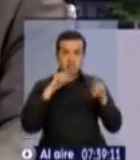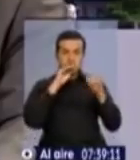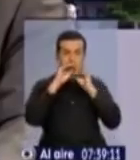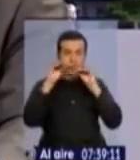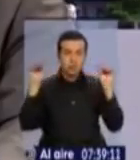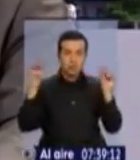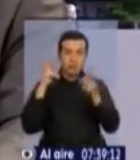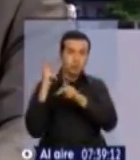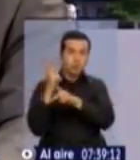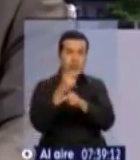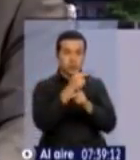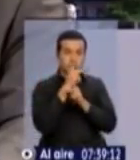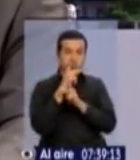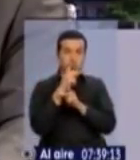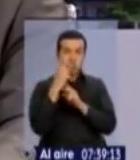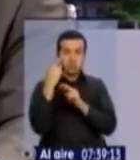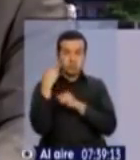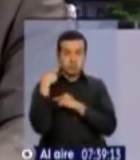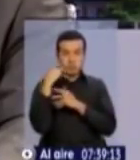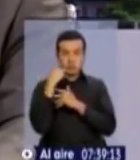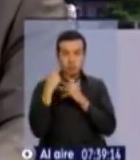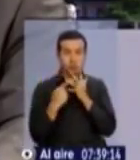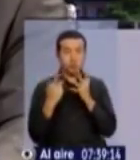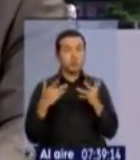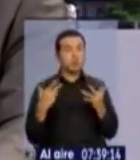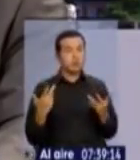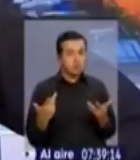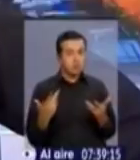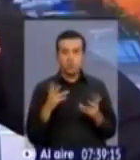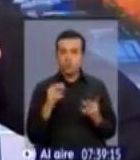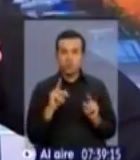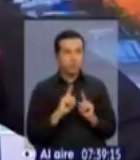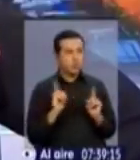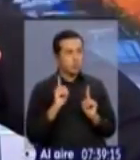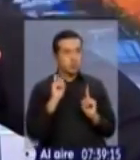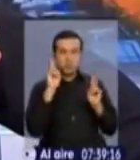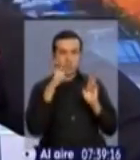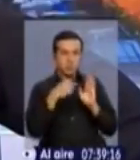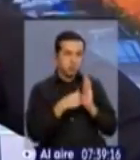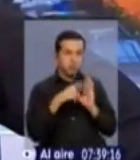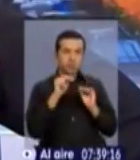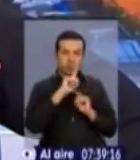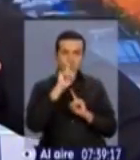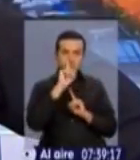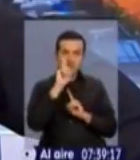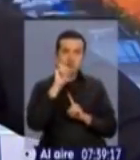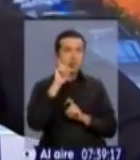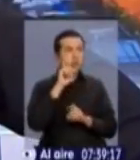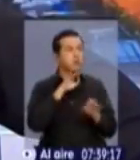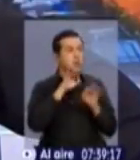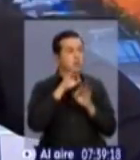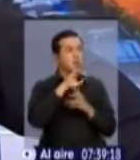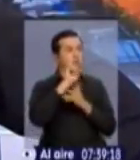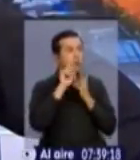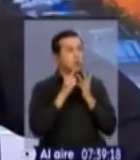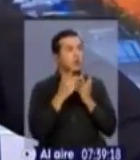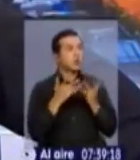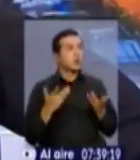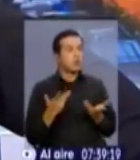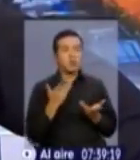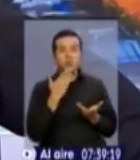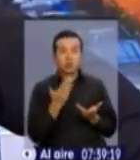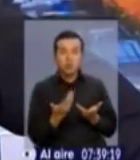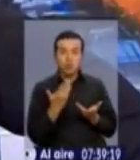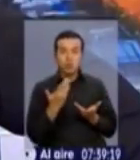competitividad que significa no todo pasa por el sector tributario también hay que hablar de competitividad en términos reducción de la estructura de